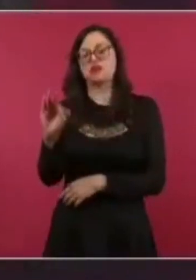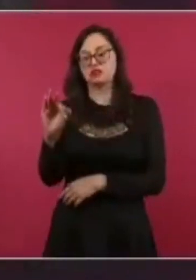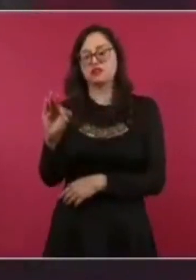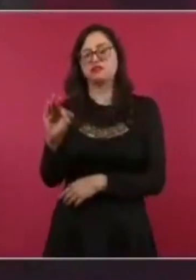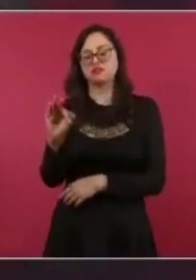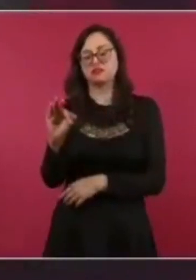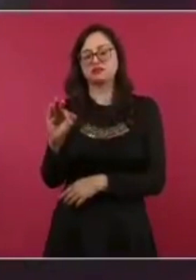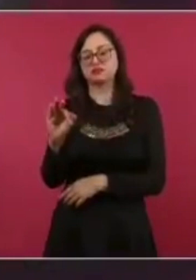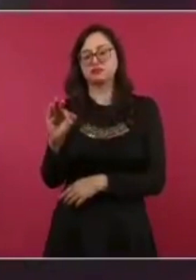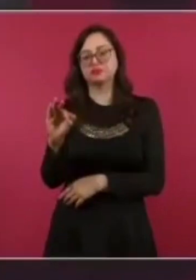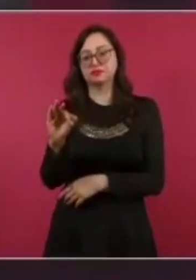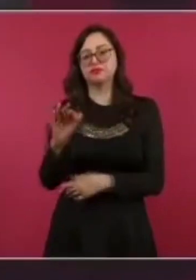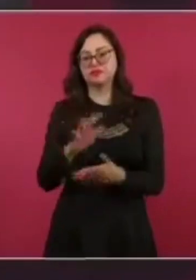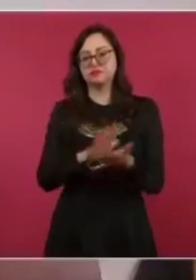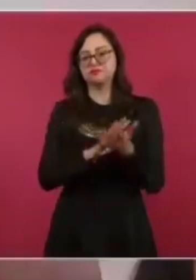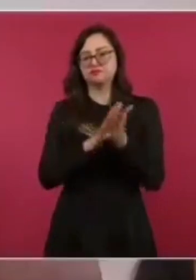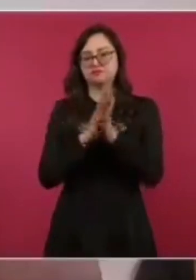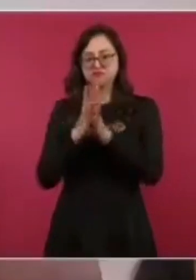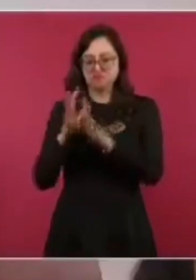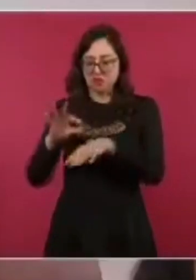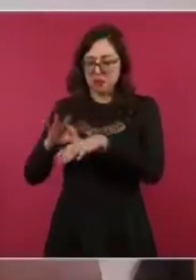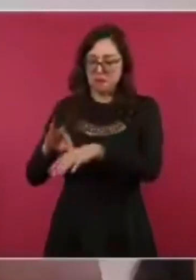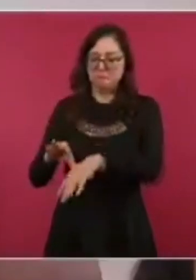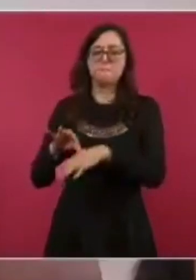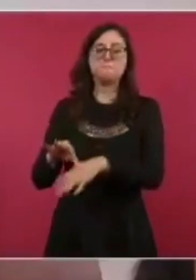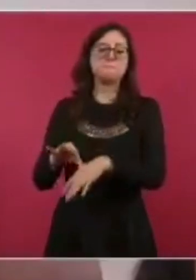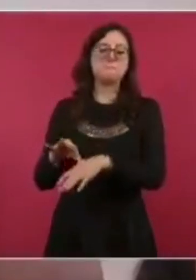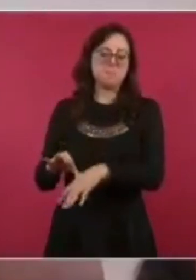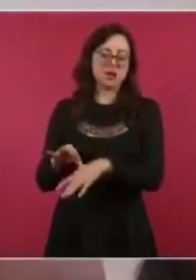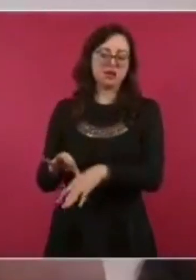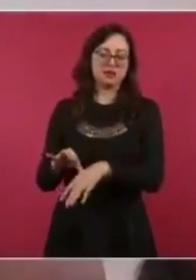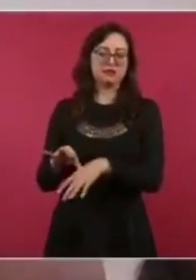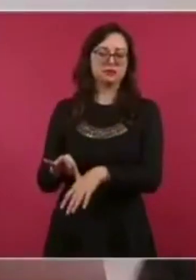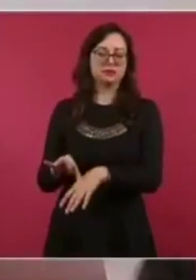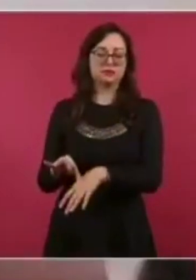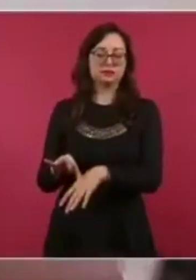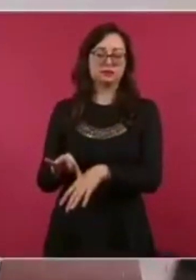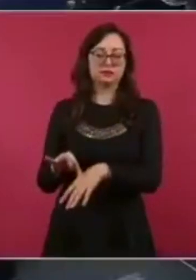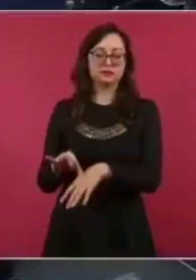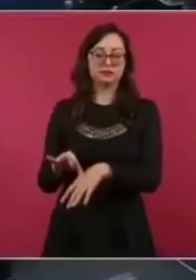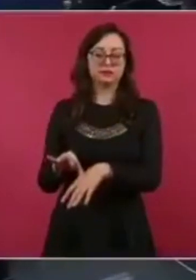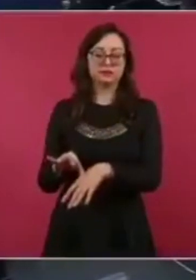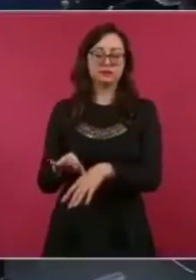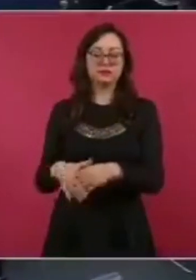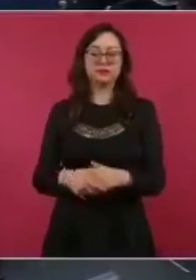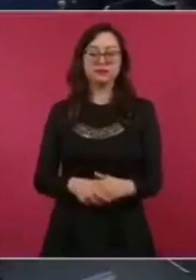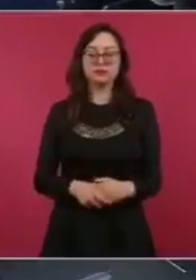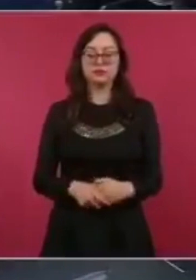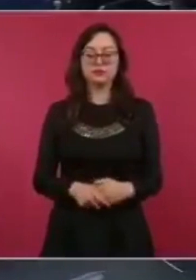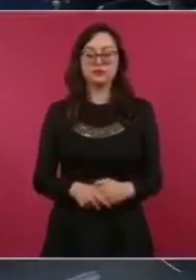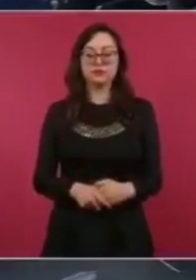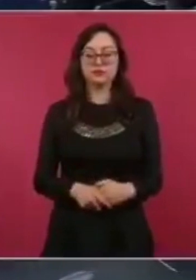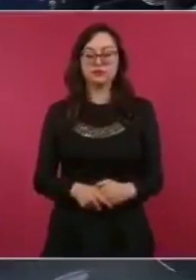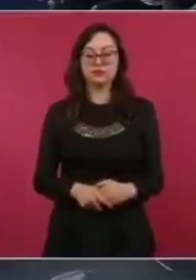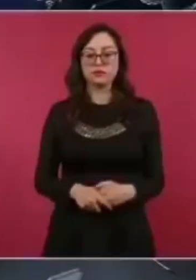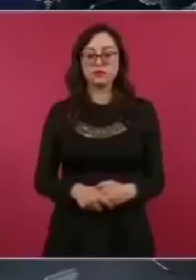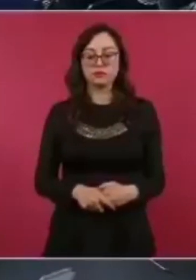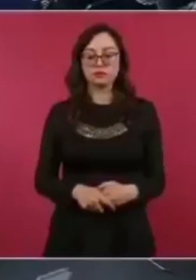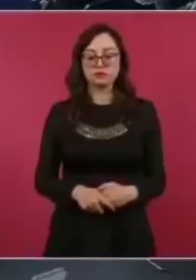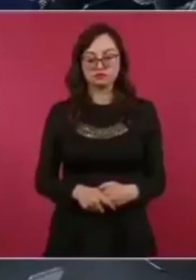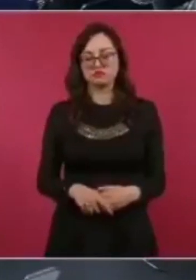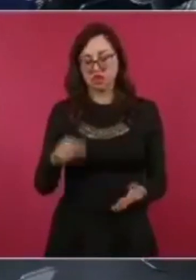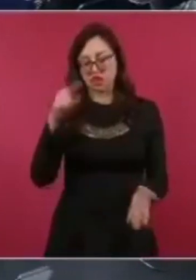a a convertir en realidad o sea así va a